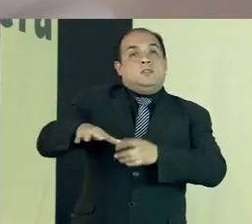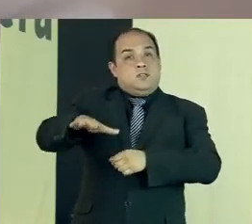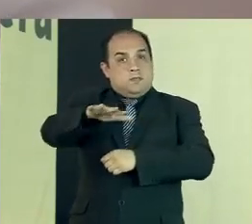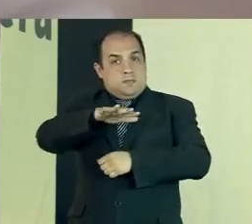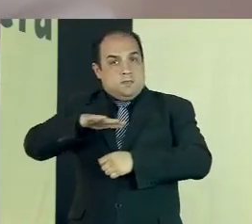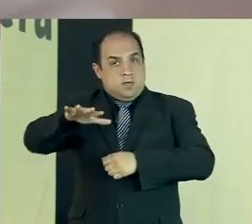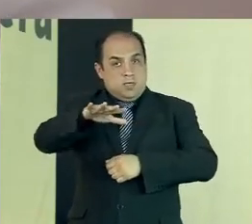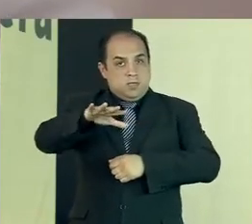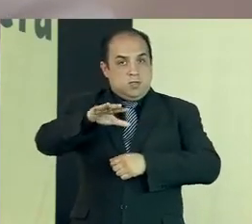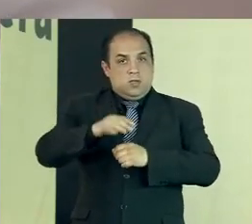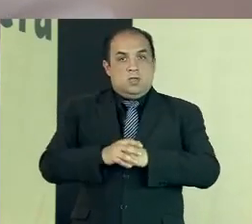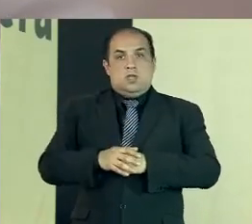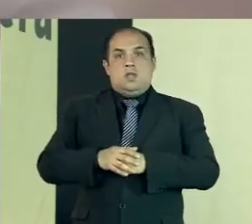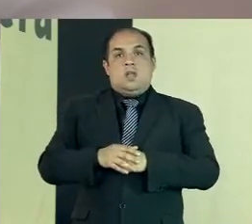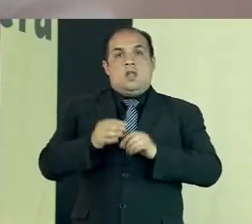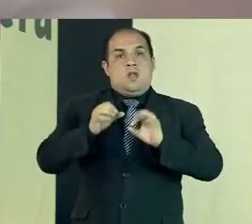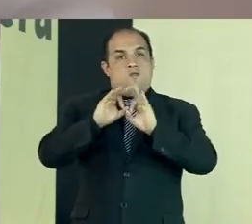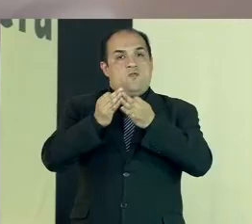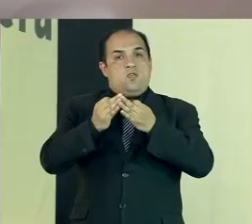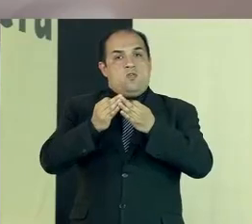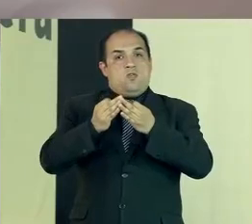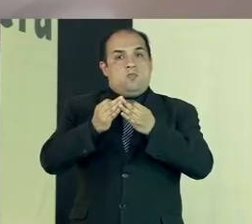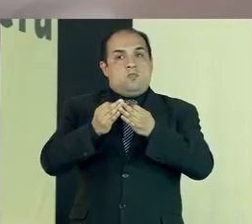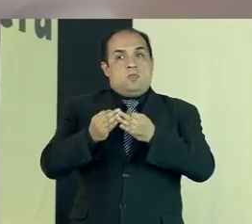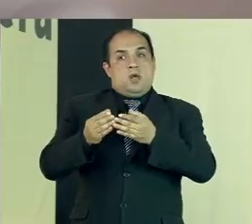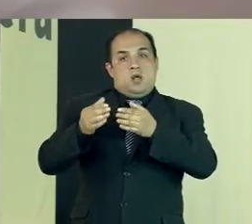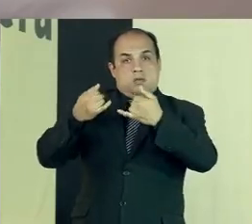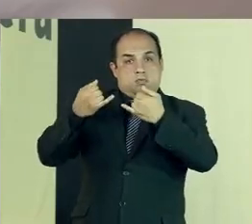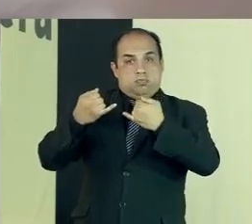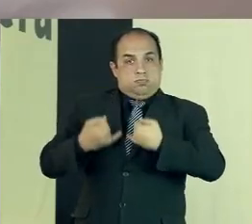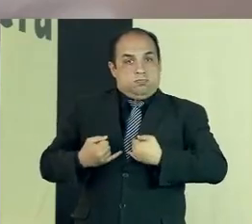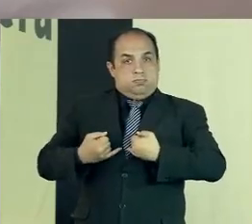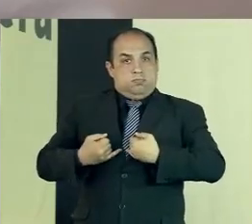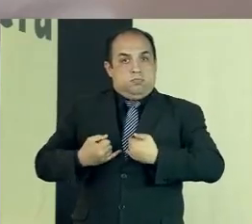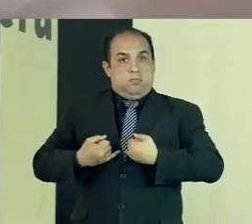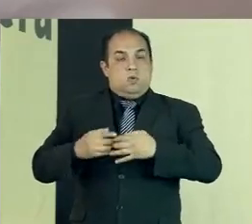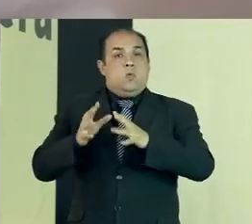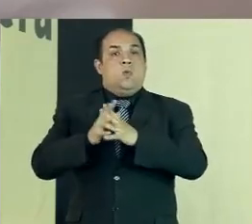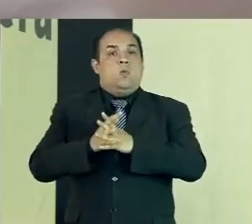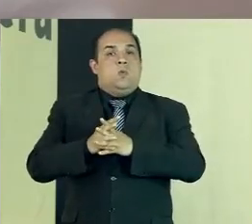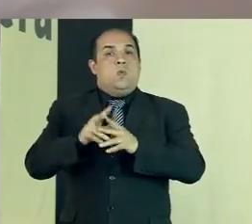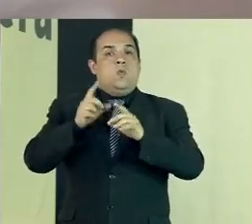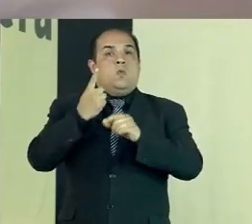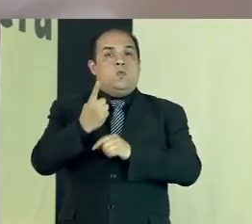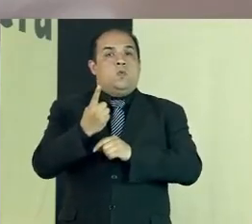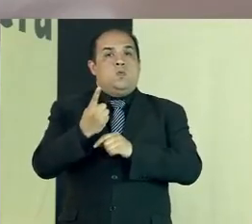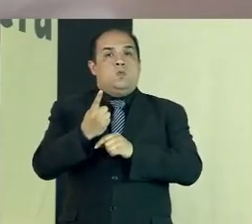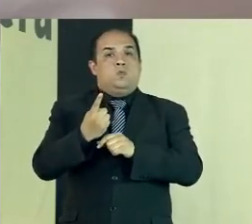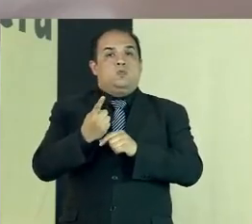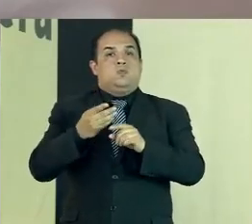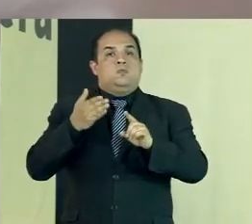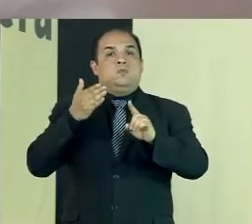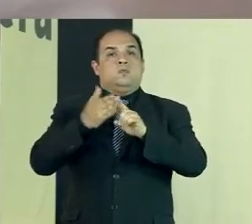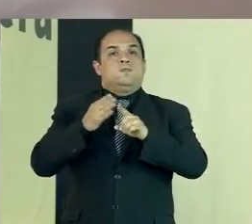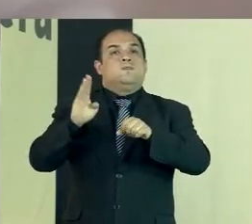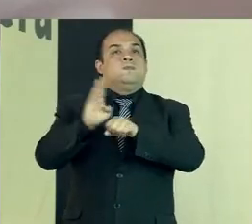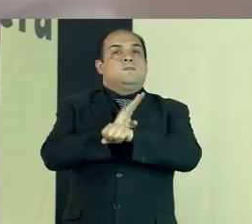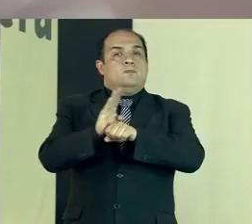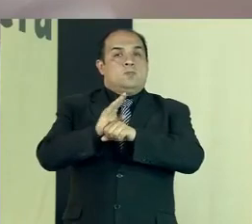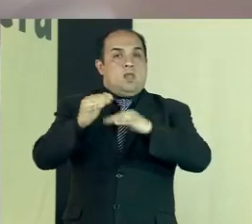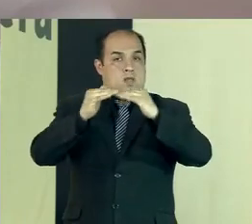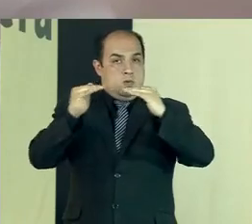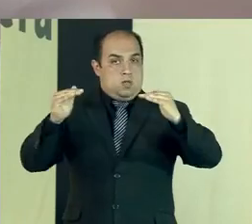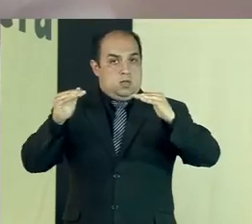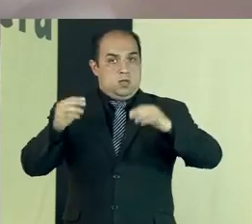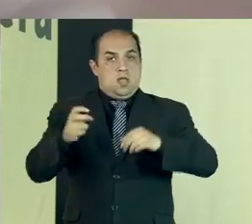espacio y reconstruya a partir de sí mismo una aspiración de bienestar y de igualdad y ahí